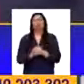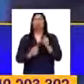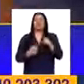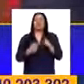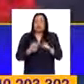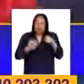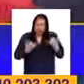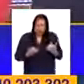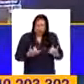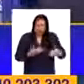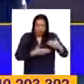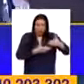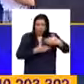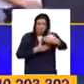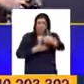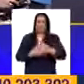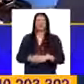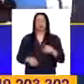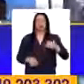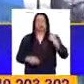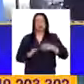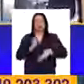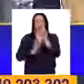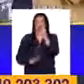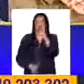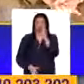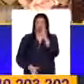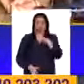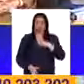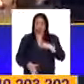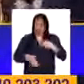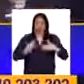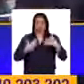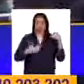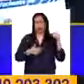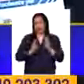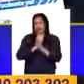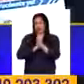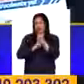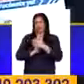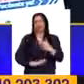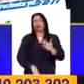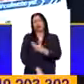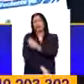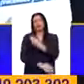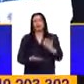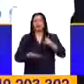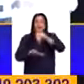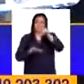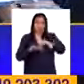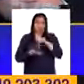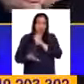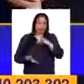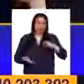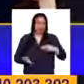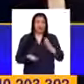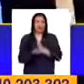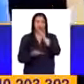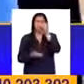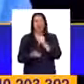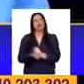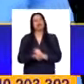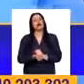de la fecha, los jóvenes mayores de 18 años ya podrán ser vacunados en Lima Metropolitana, Callao, Ica y Lima